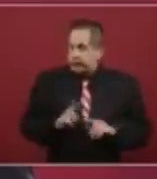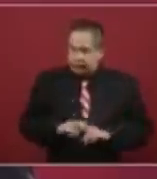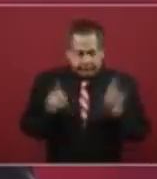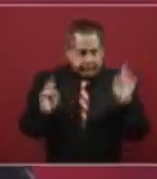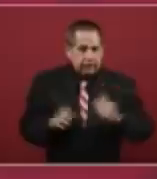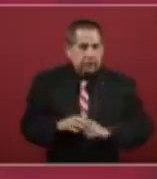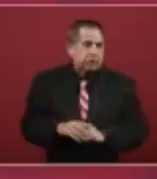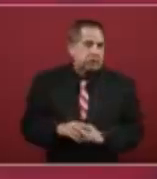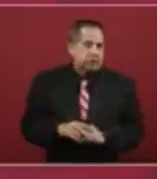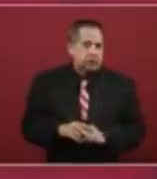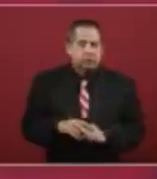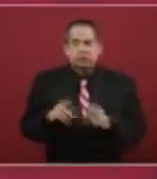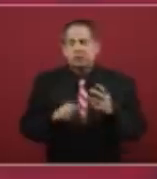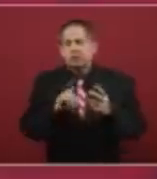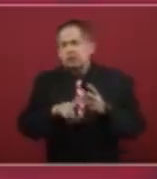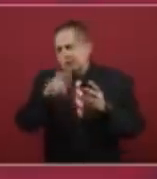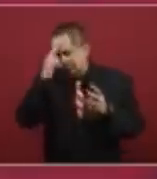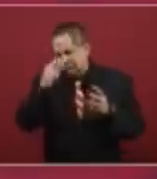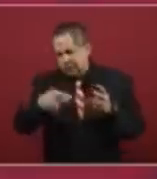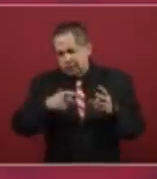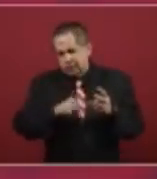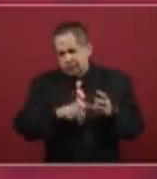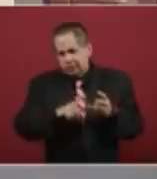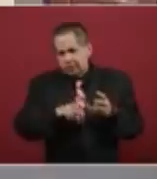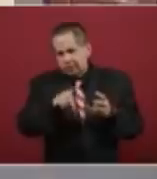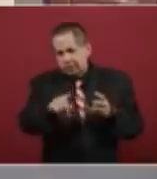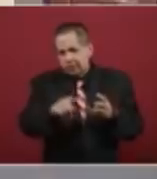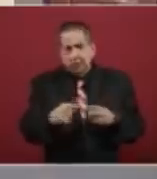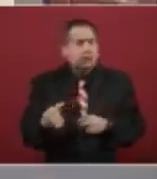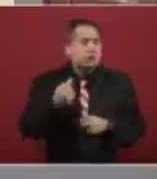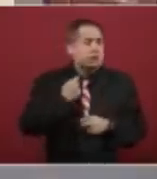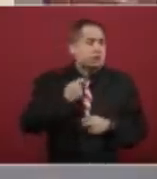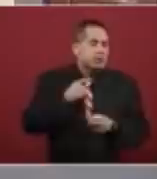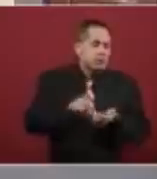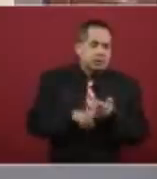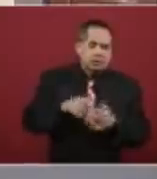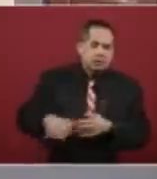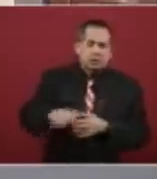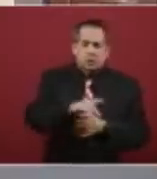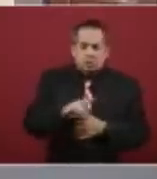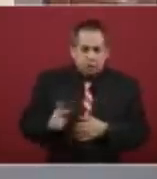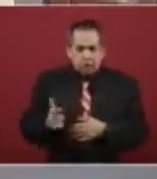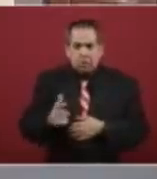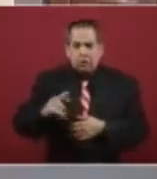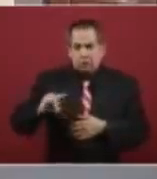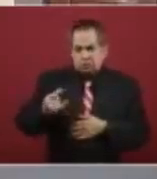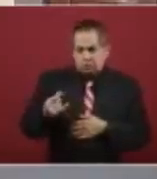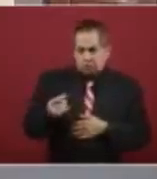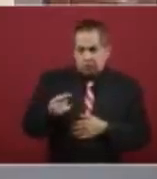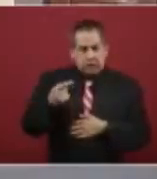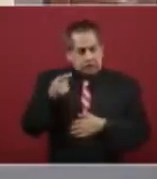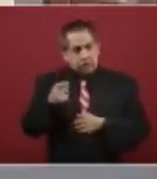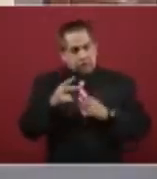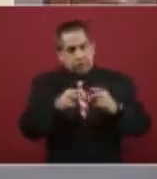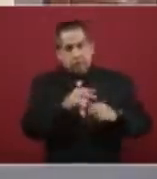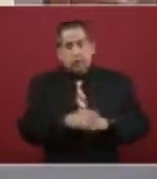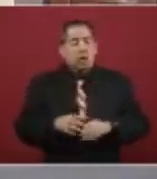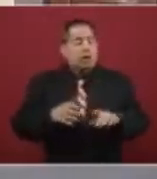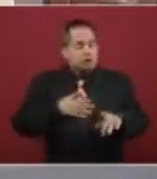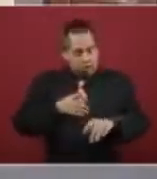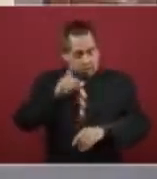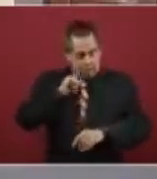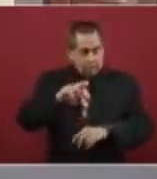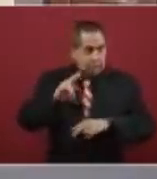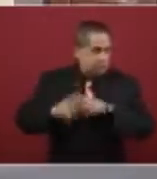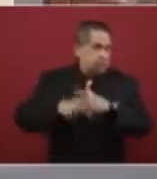completamente. Y lo tercero que me preguntaste… La ola de asesinatos en Guanajuato y sí, también lo de Tijuana, que también es otro punto sensible. Vamos mañana